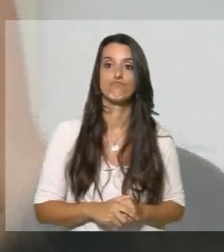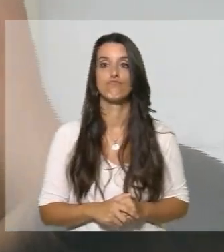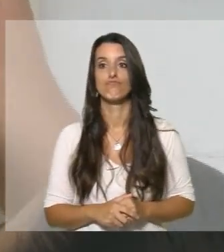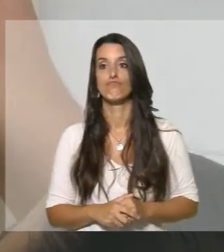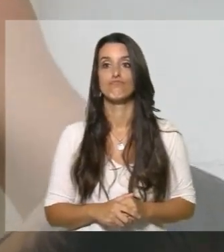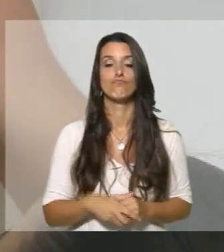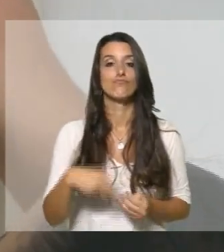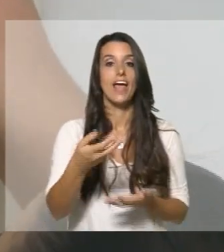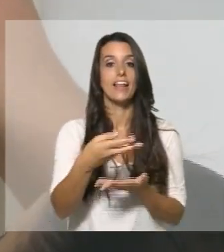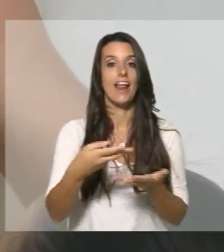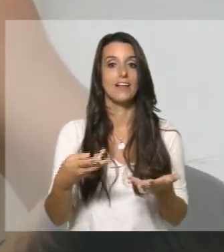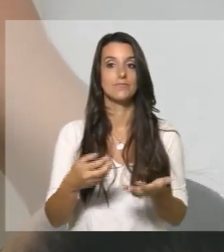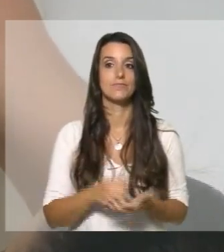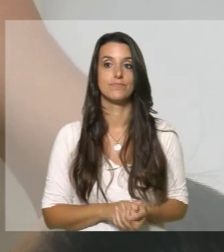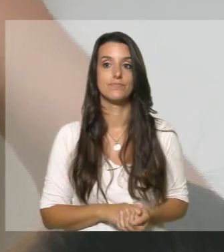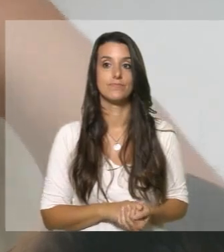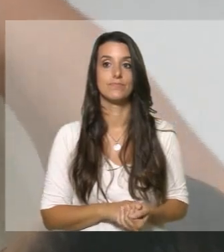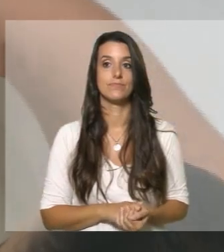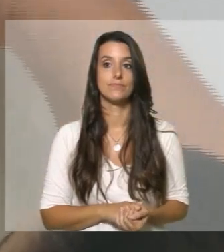de la harina.